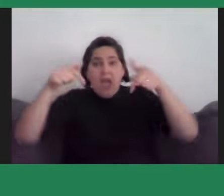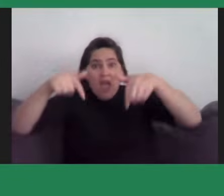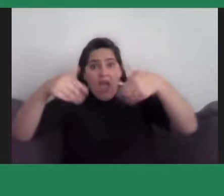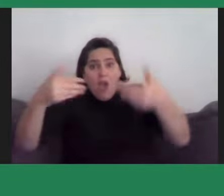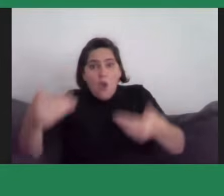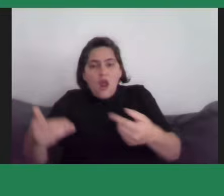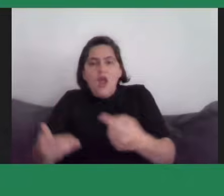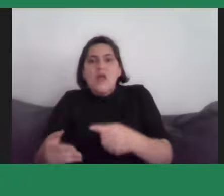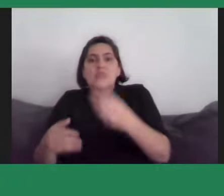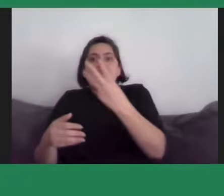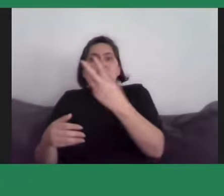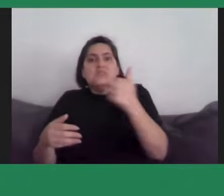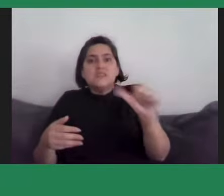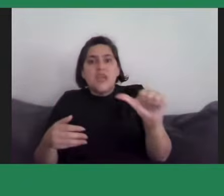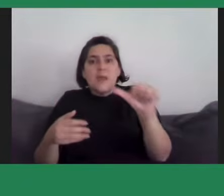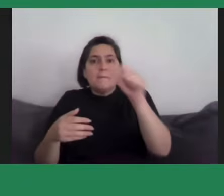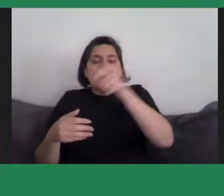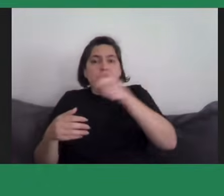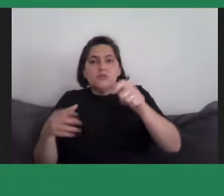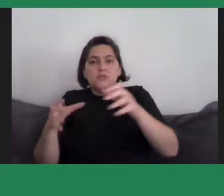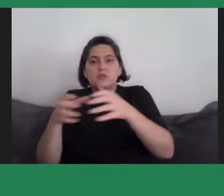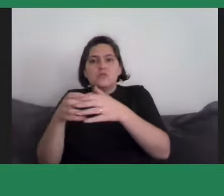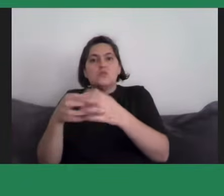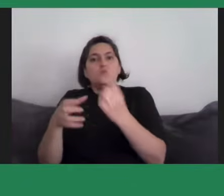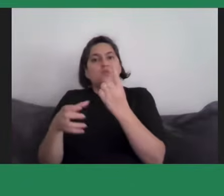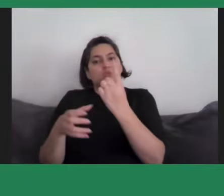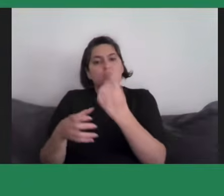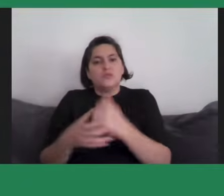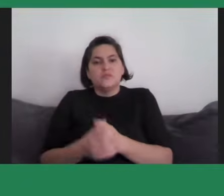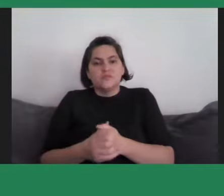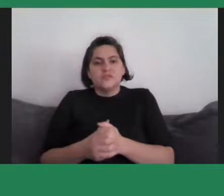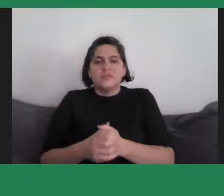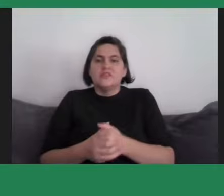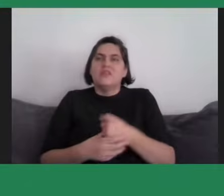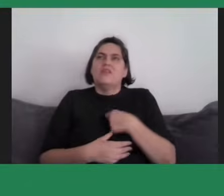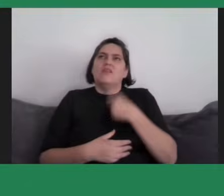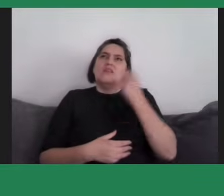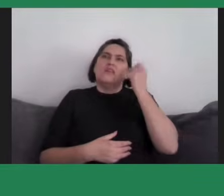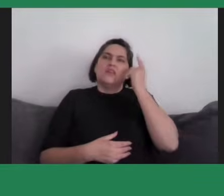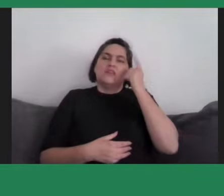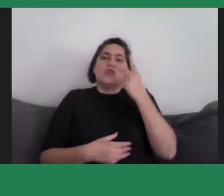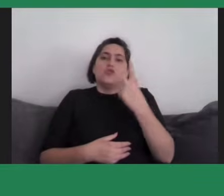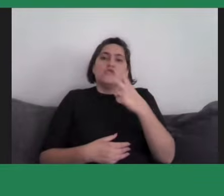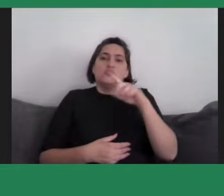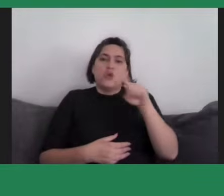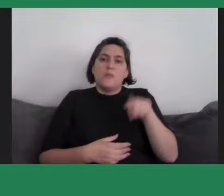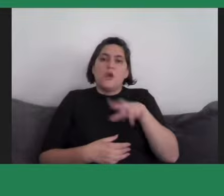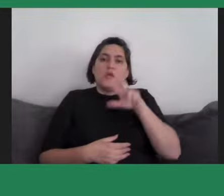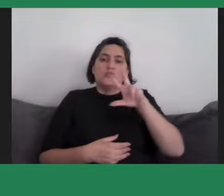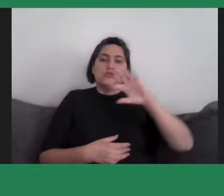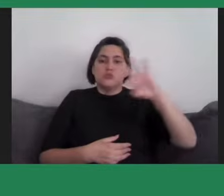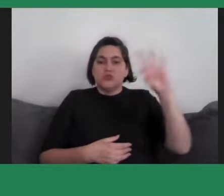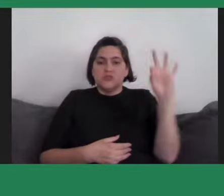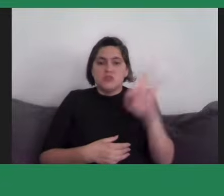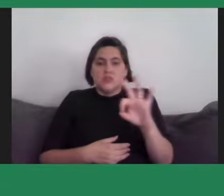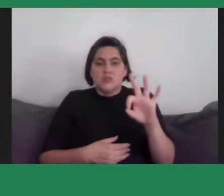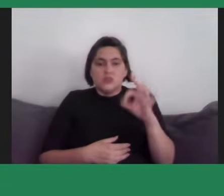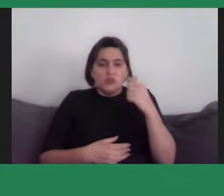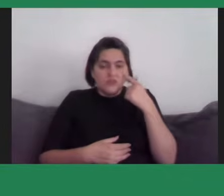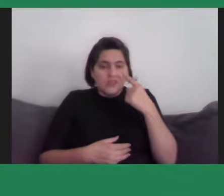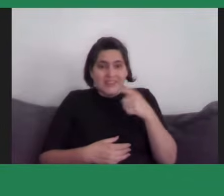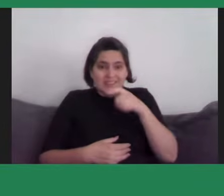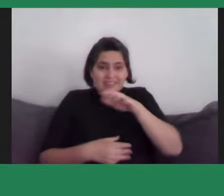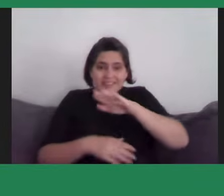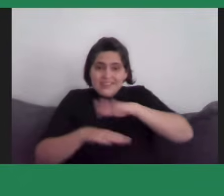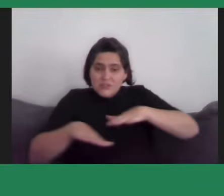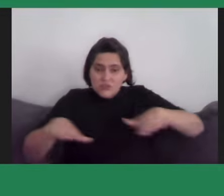habla entonces que a los 8 años un 2,8% de niños y niñas tienen condición del espectro del autismo.